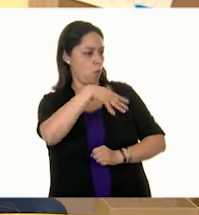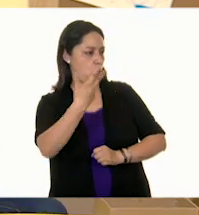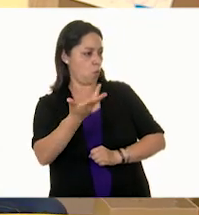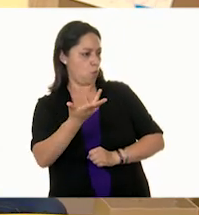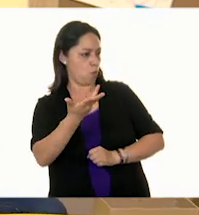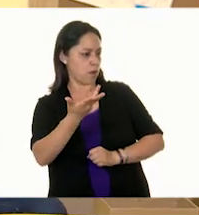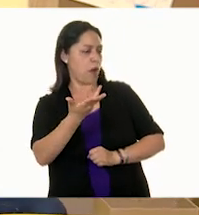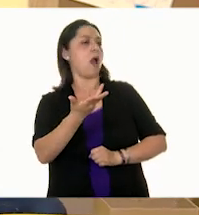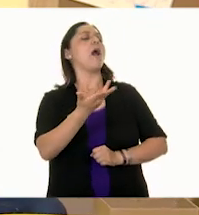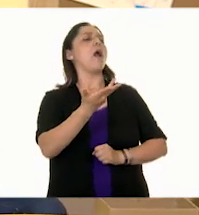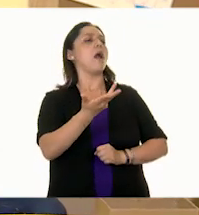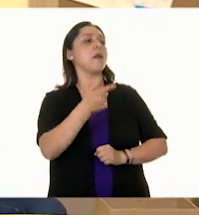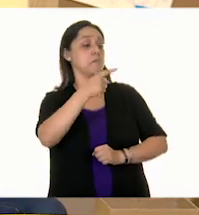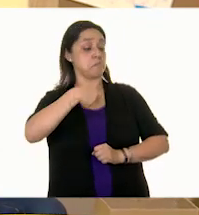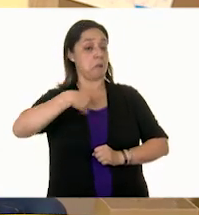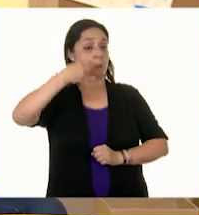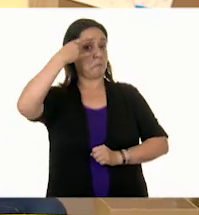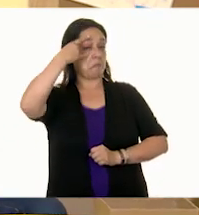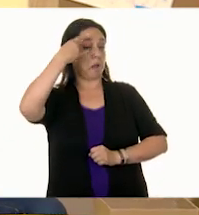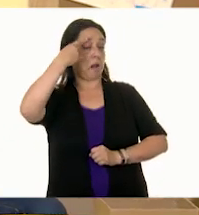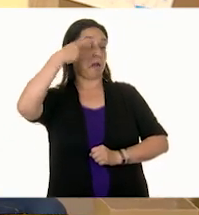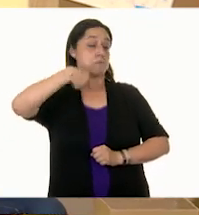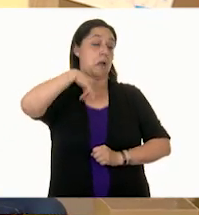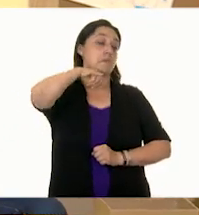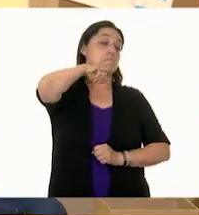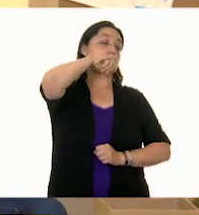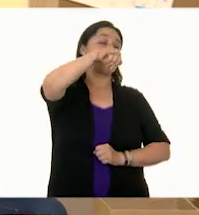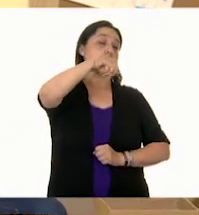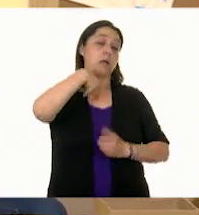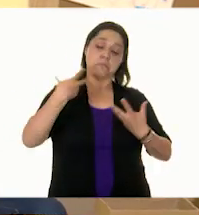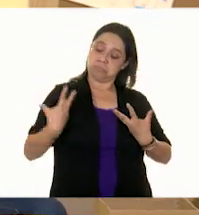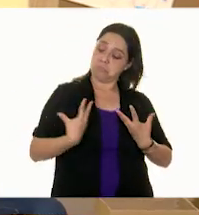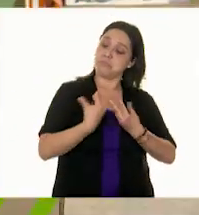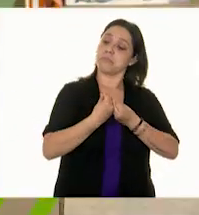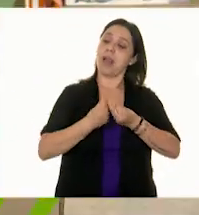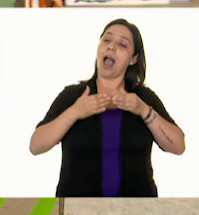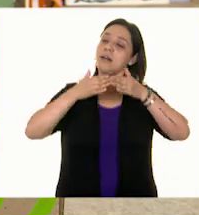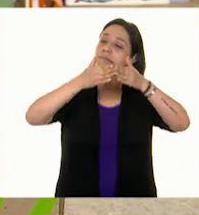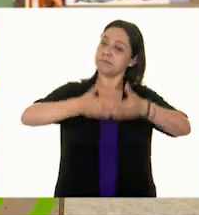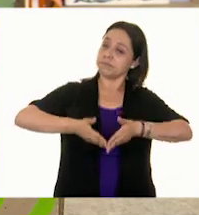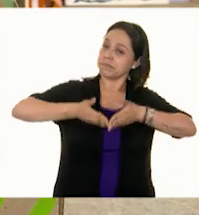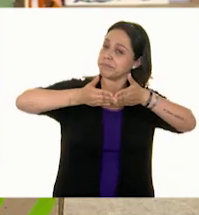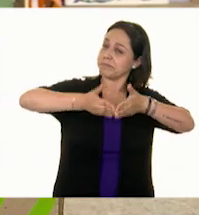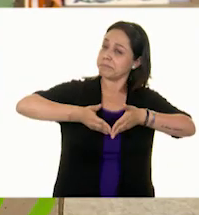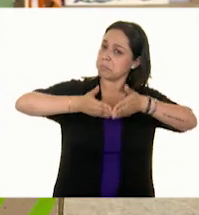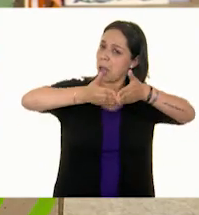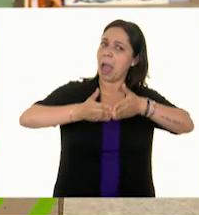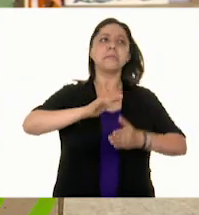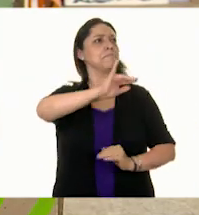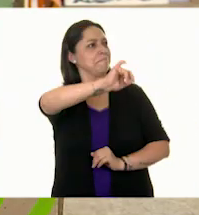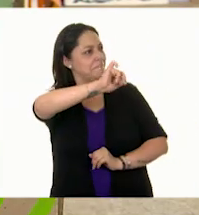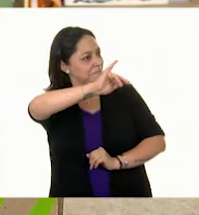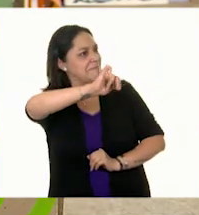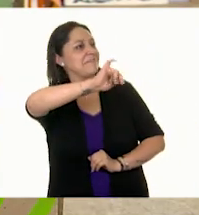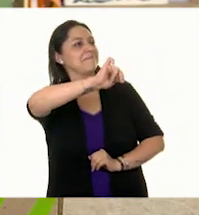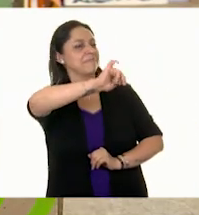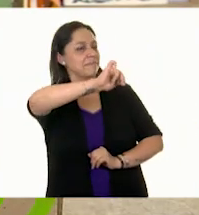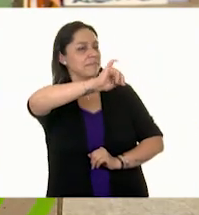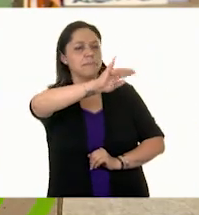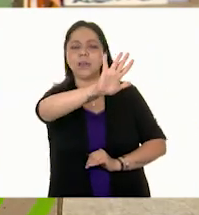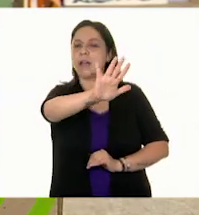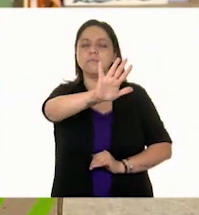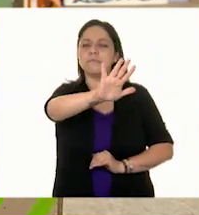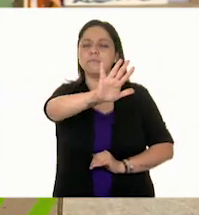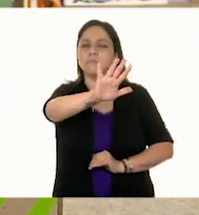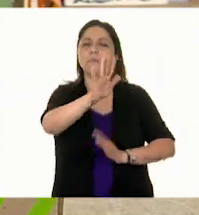el mejor pirata mira lejos te invita a navegar? ¡Sí! Pero,